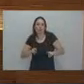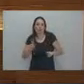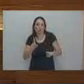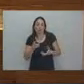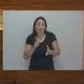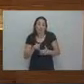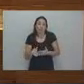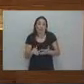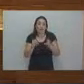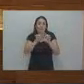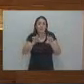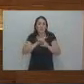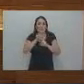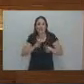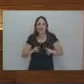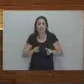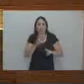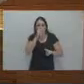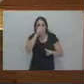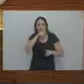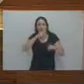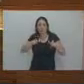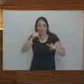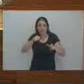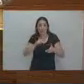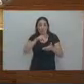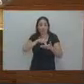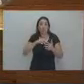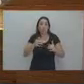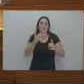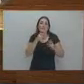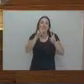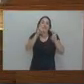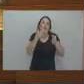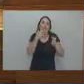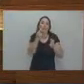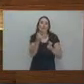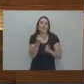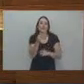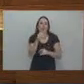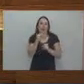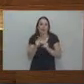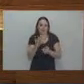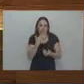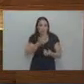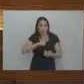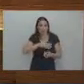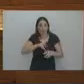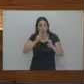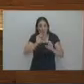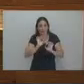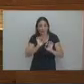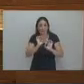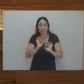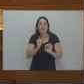los interlocutores parlamentarios cuando toca hablar, por ejemplo, de cuestiones como la tarifa eléctrica. Nosotros queremos hablar de la tarifa eléctrica, por supuesto, de la